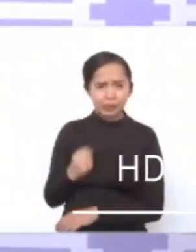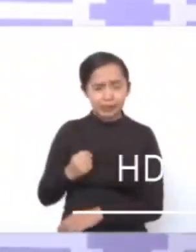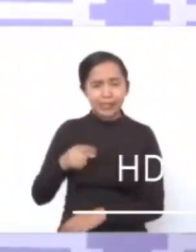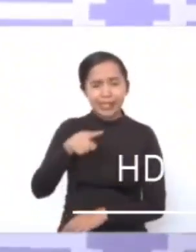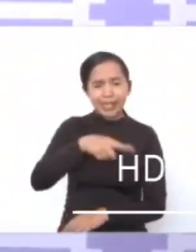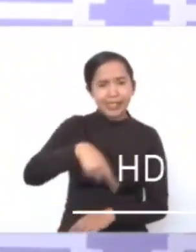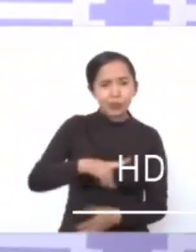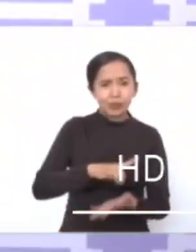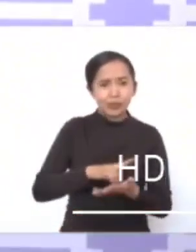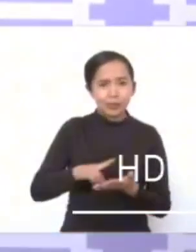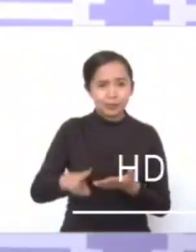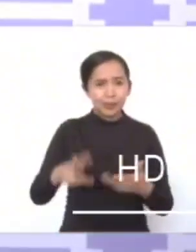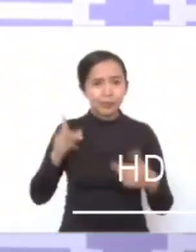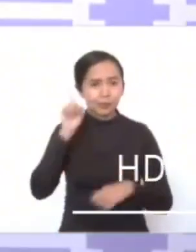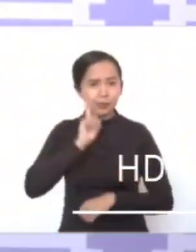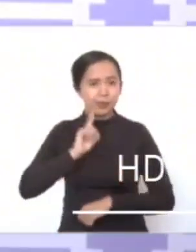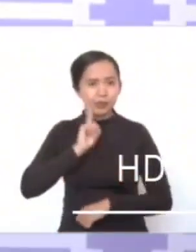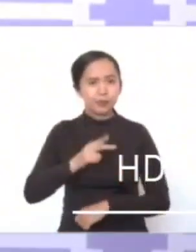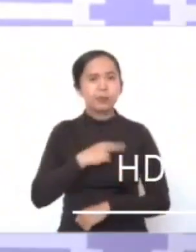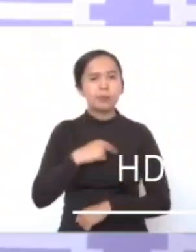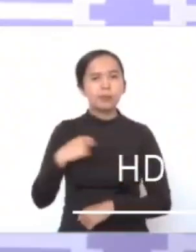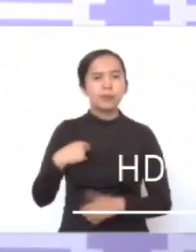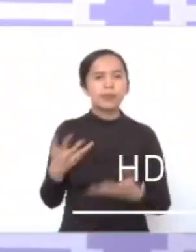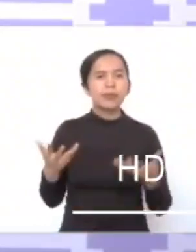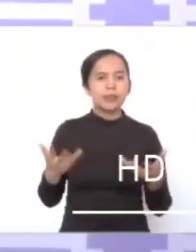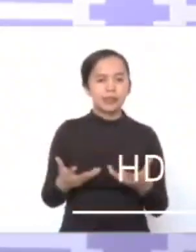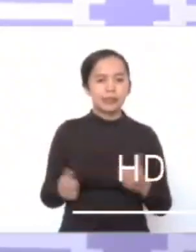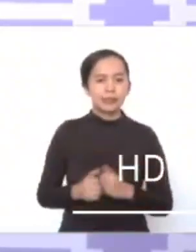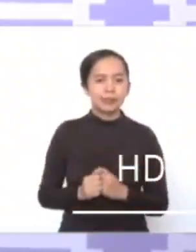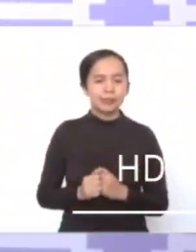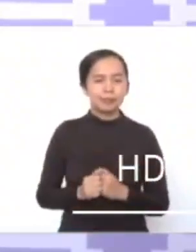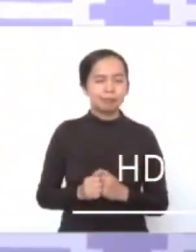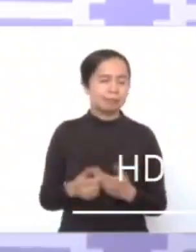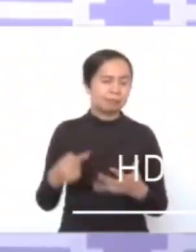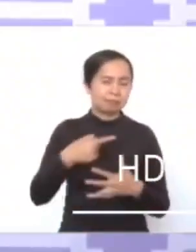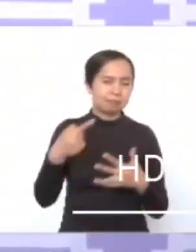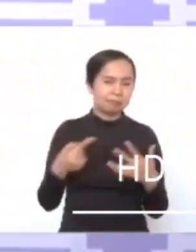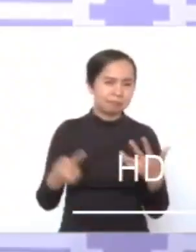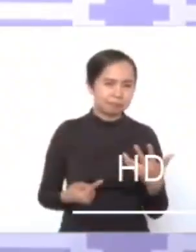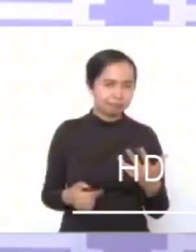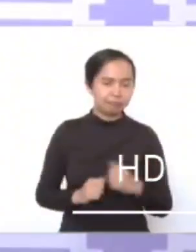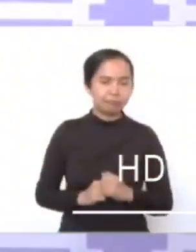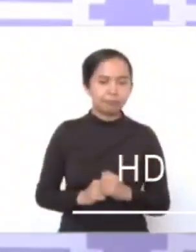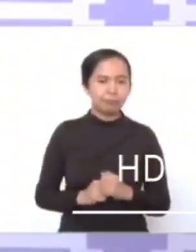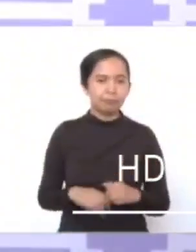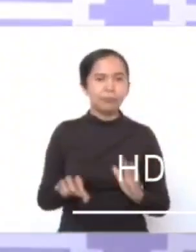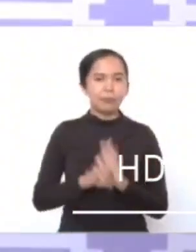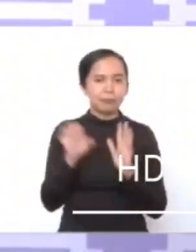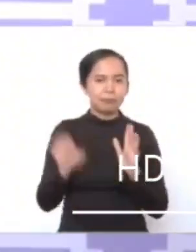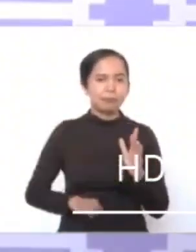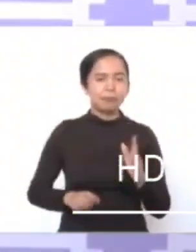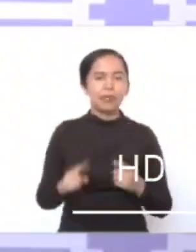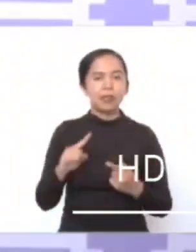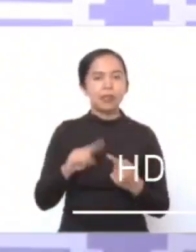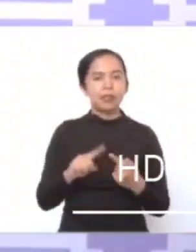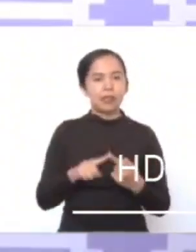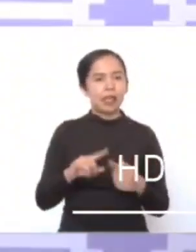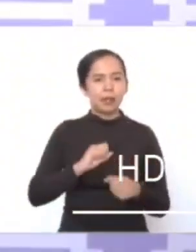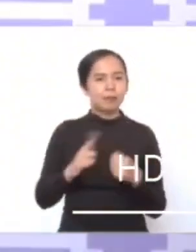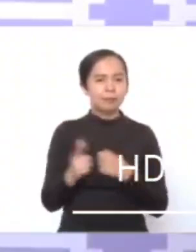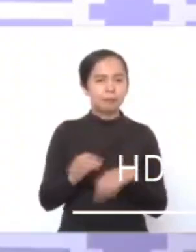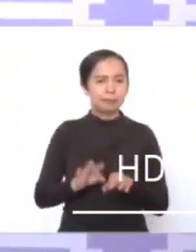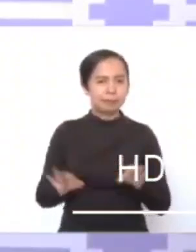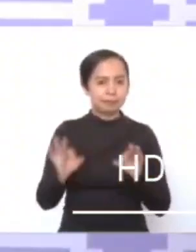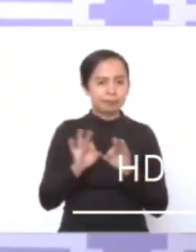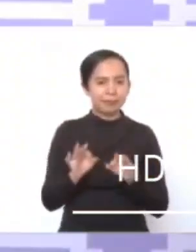mujeres, hemos tenido varios momentos. Por ejemplo, un momento muy importante